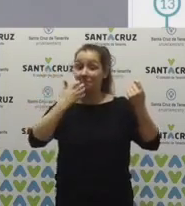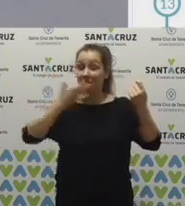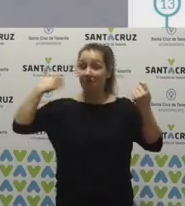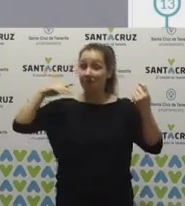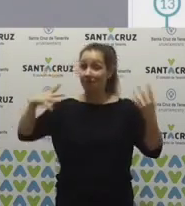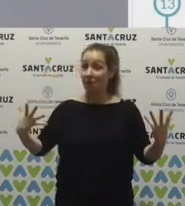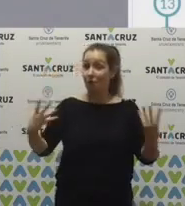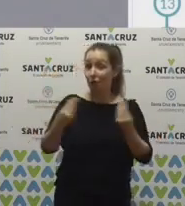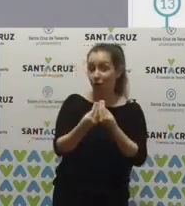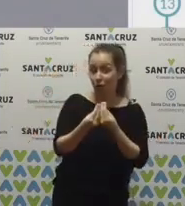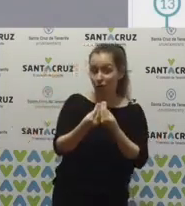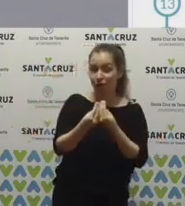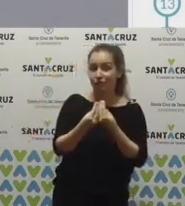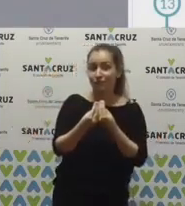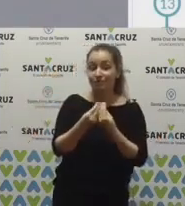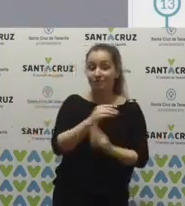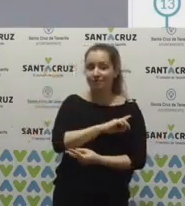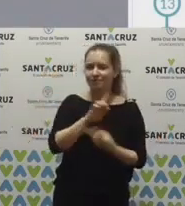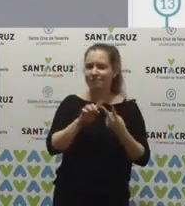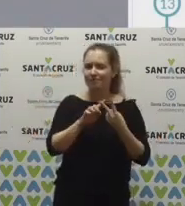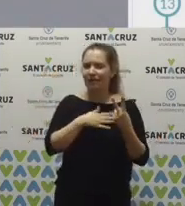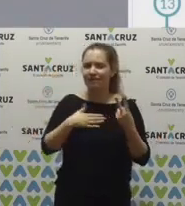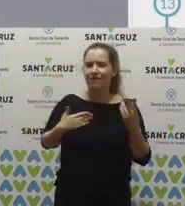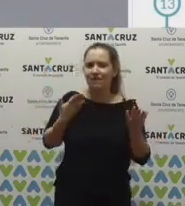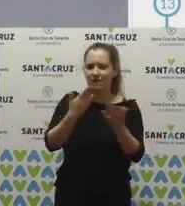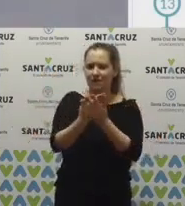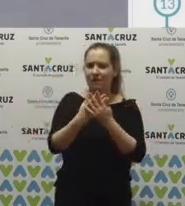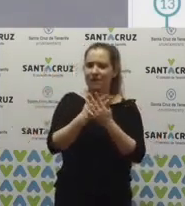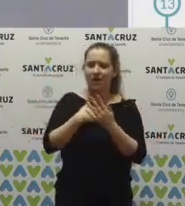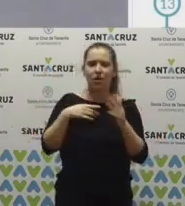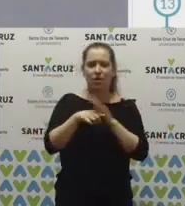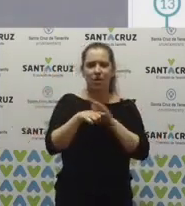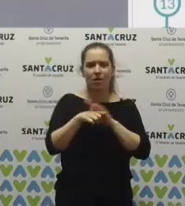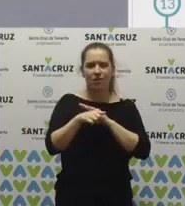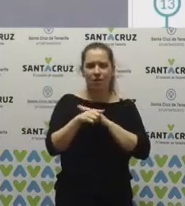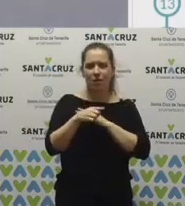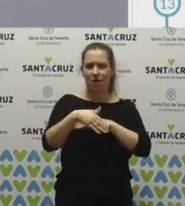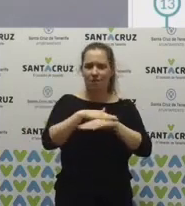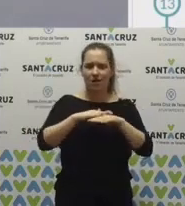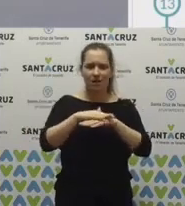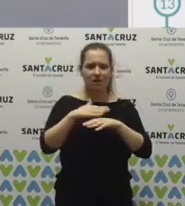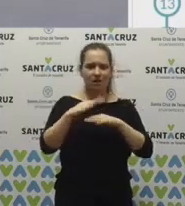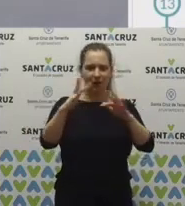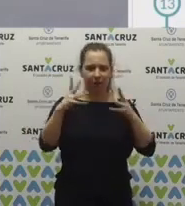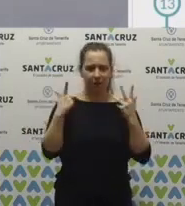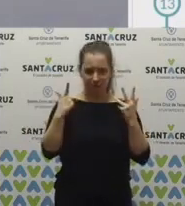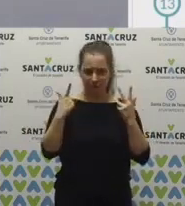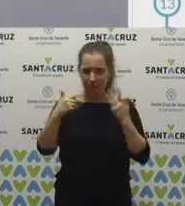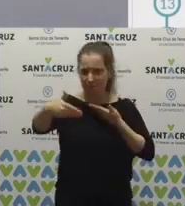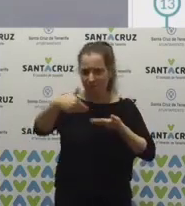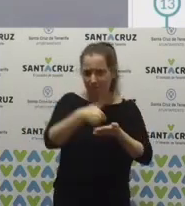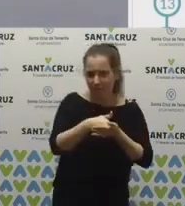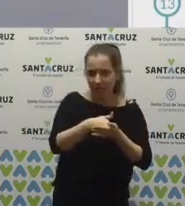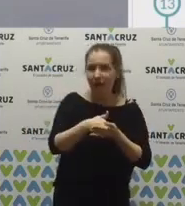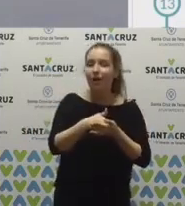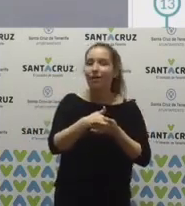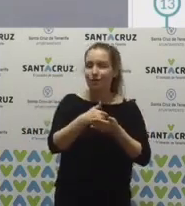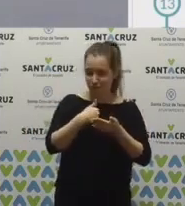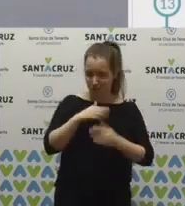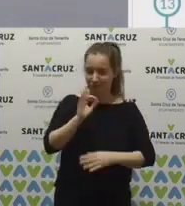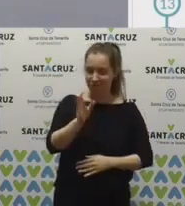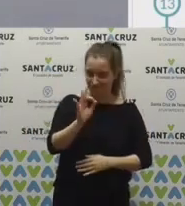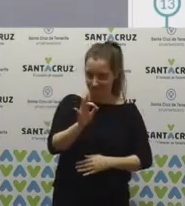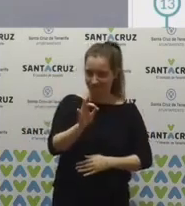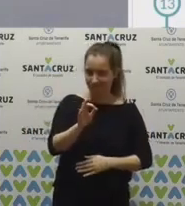segunda pide flexibilizar los trámites administrativos y yo que sí me he leído todas las propuestas de los grupos de la